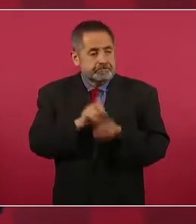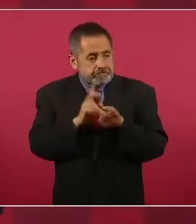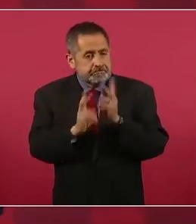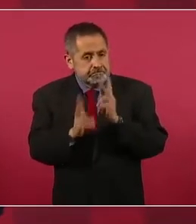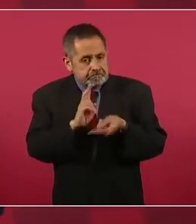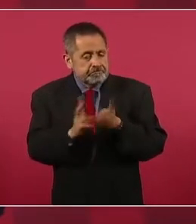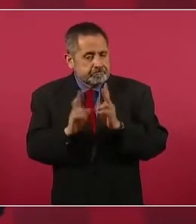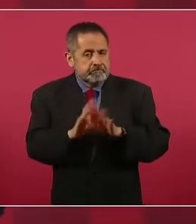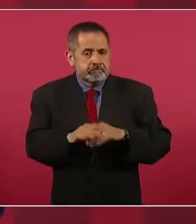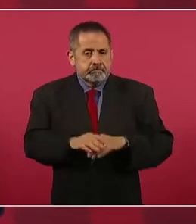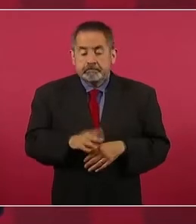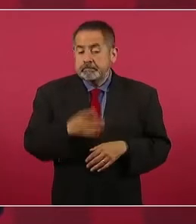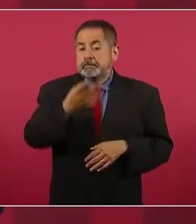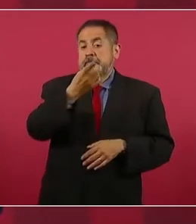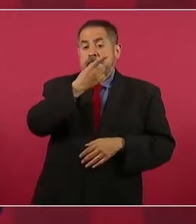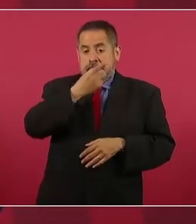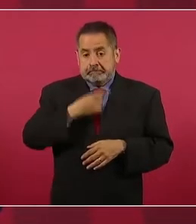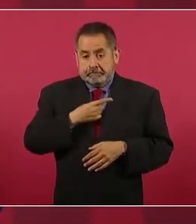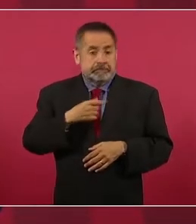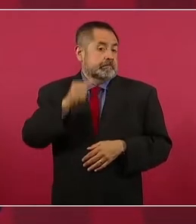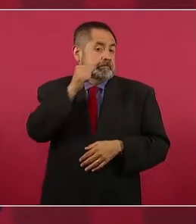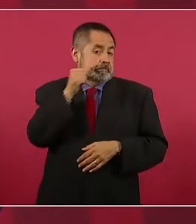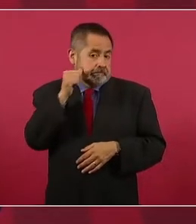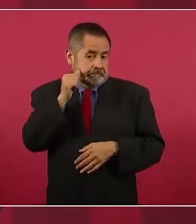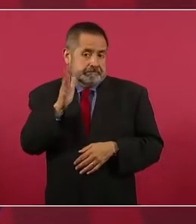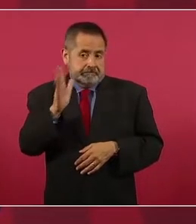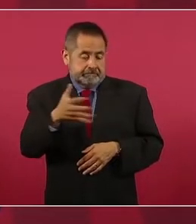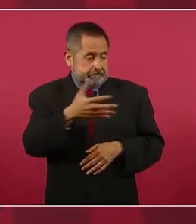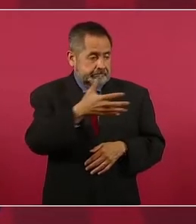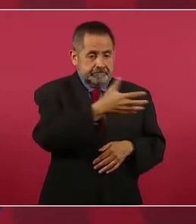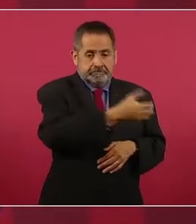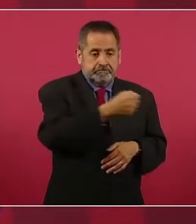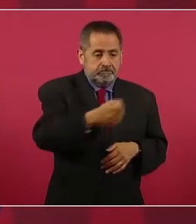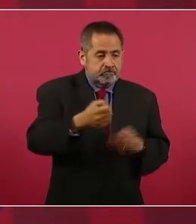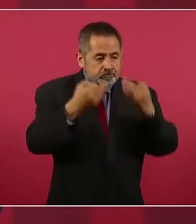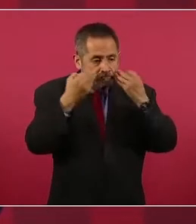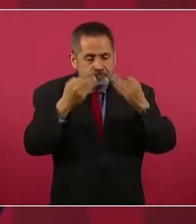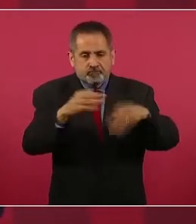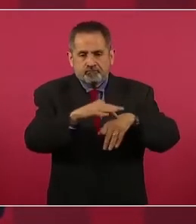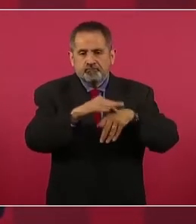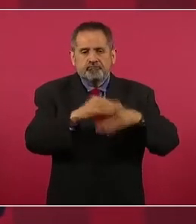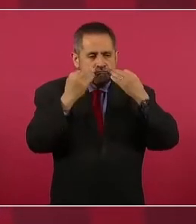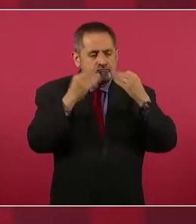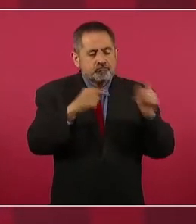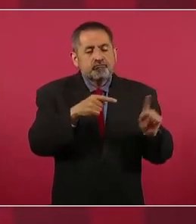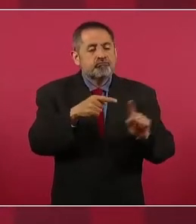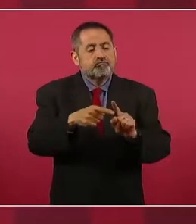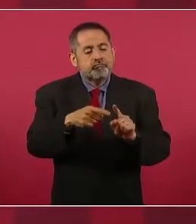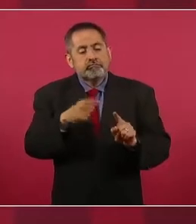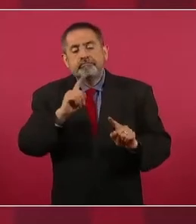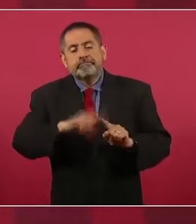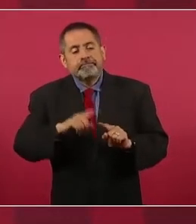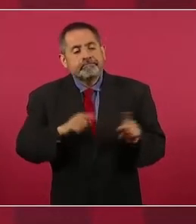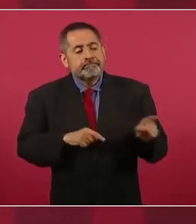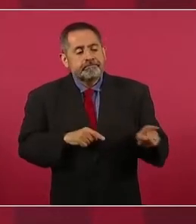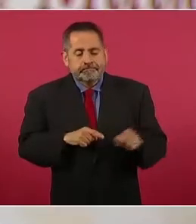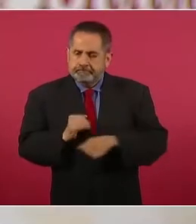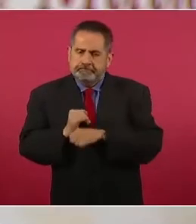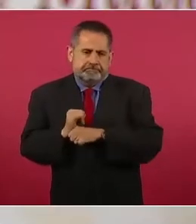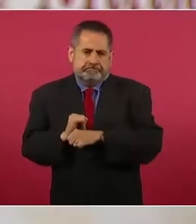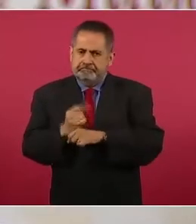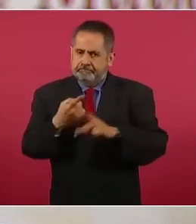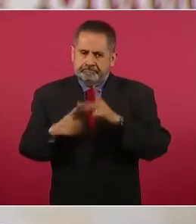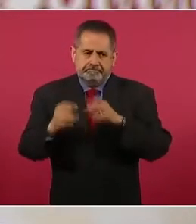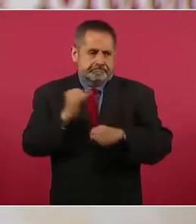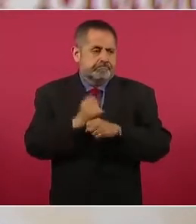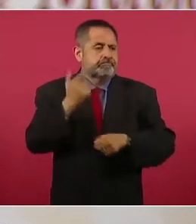Tenemos conocimiento que ayer compareció en calidad de testigo con relación a la carpeta que se abrió por este delito